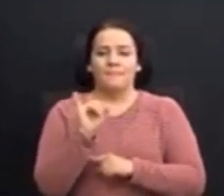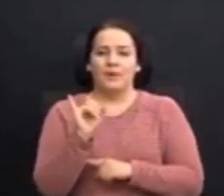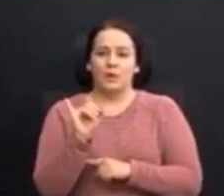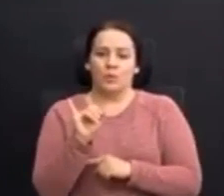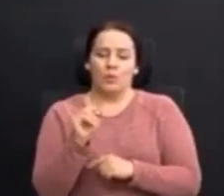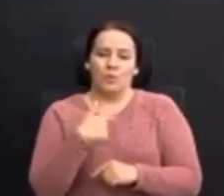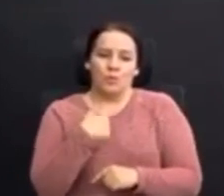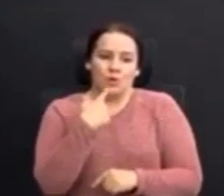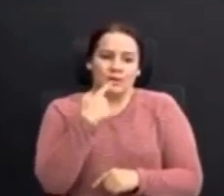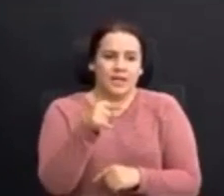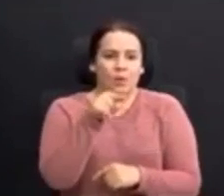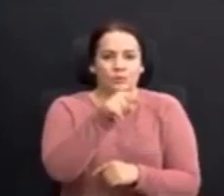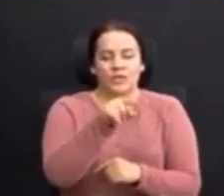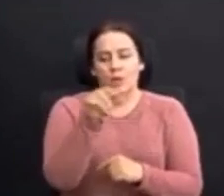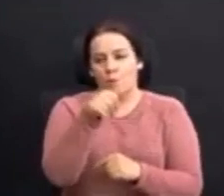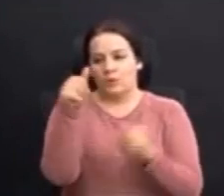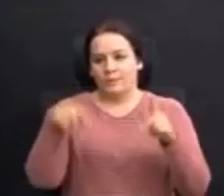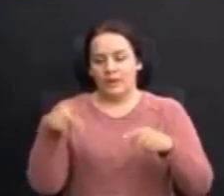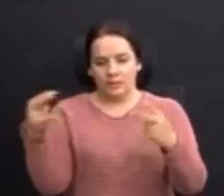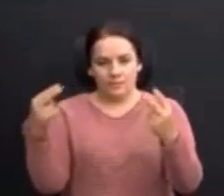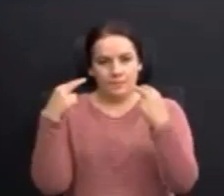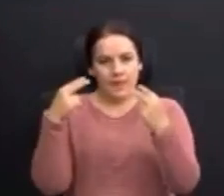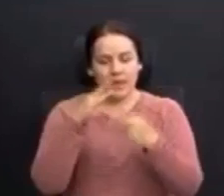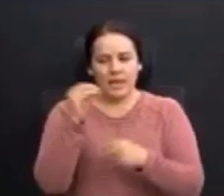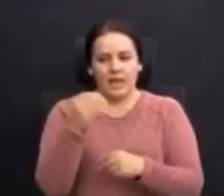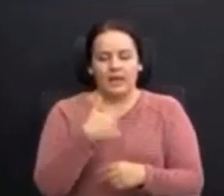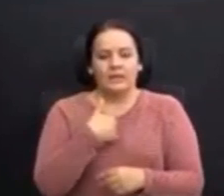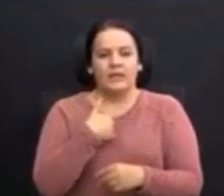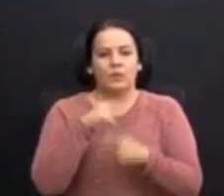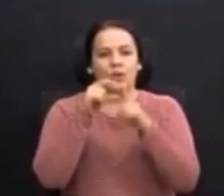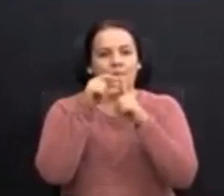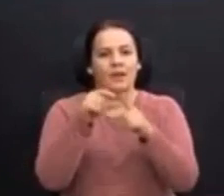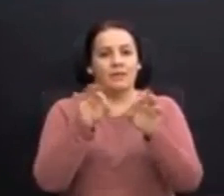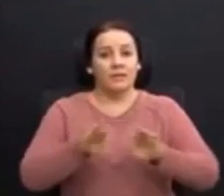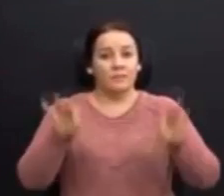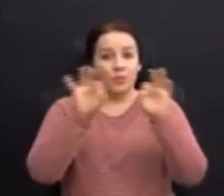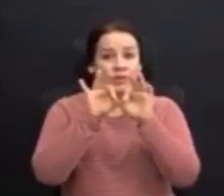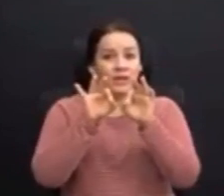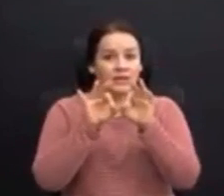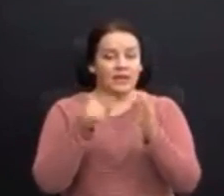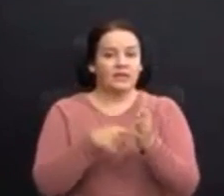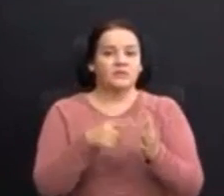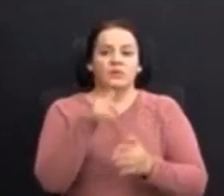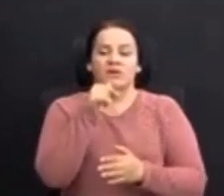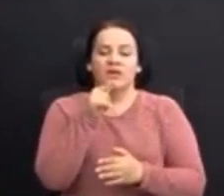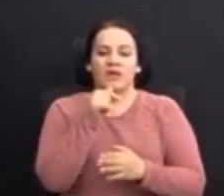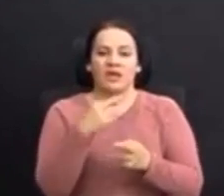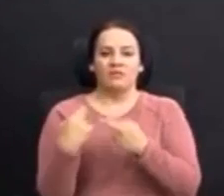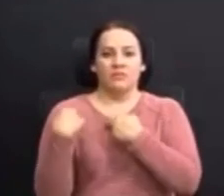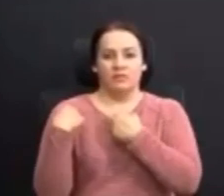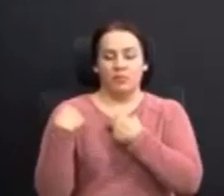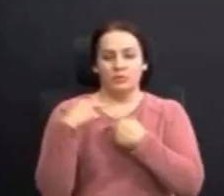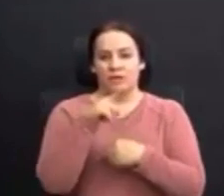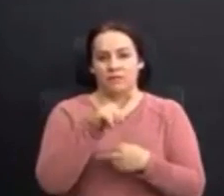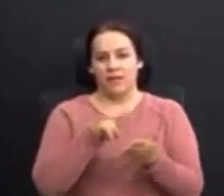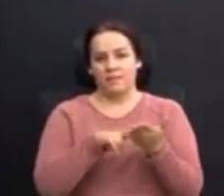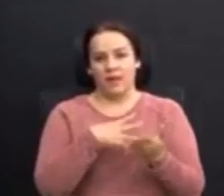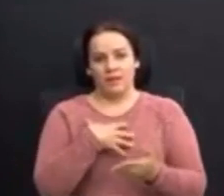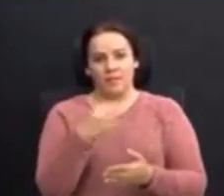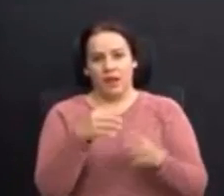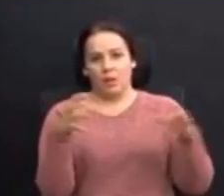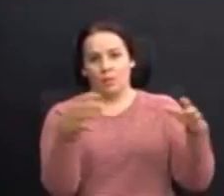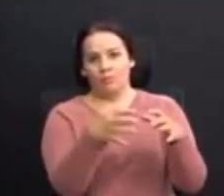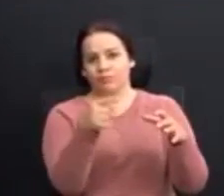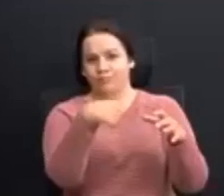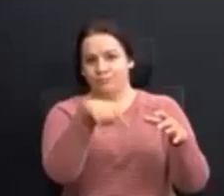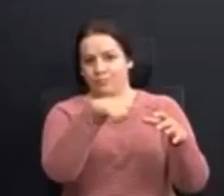ven, el que tiene una palabra muy importante en esto es la fracción del Partido de Liberación Nacional. Vamos a ver